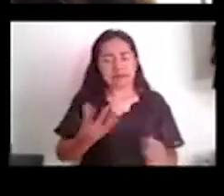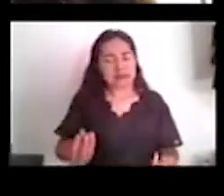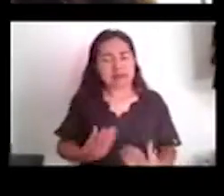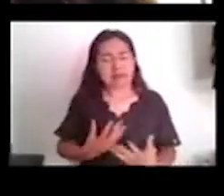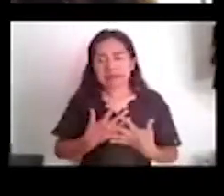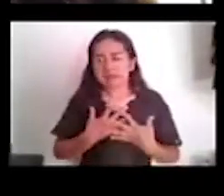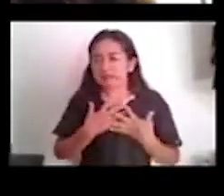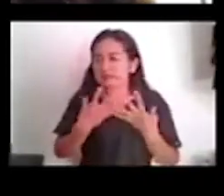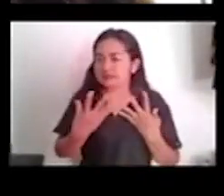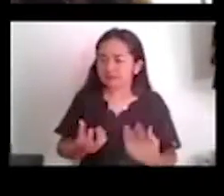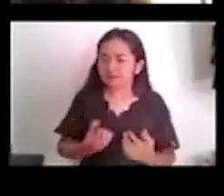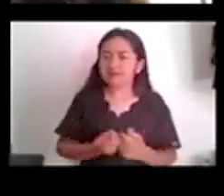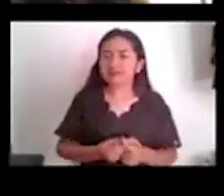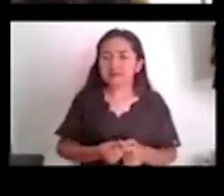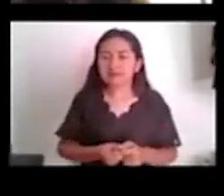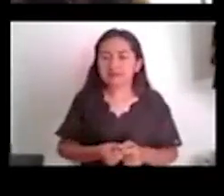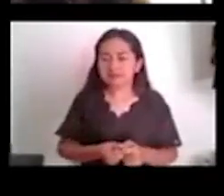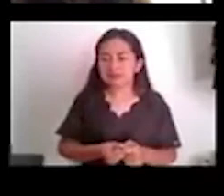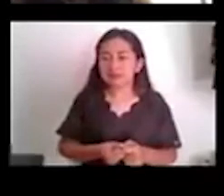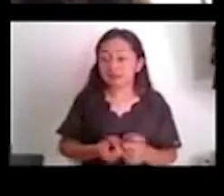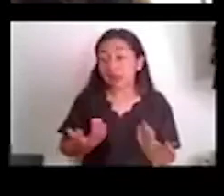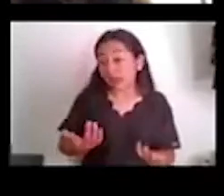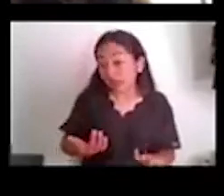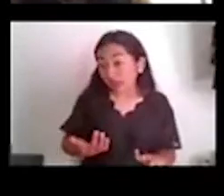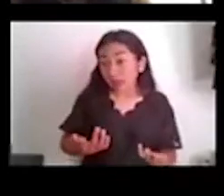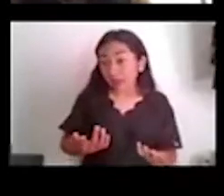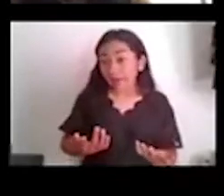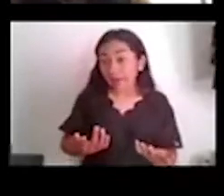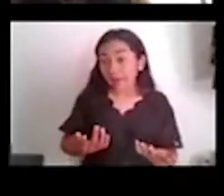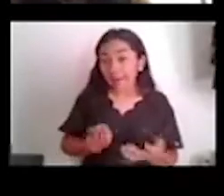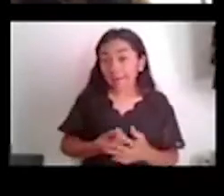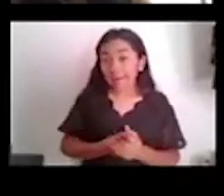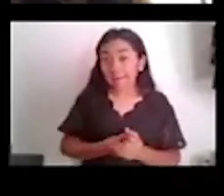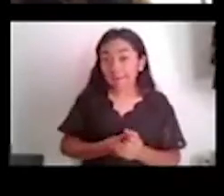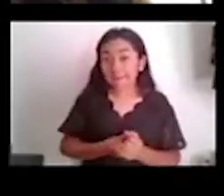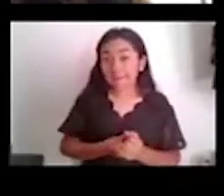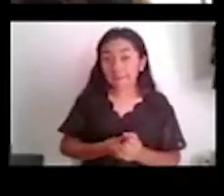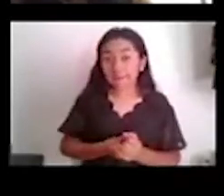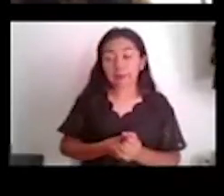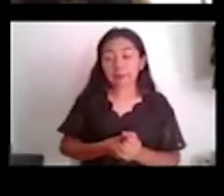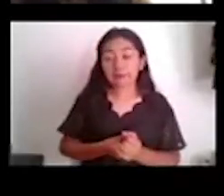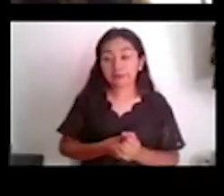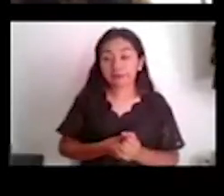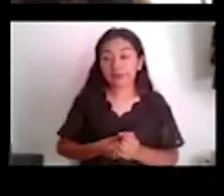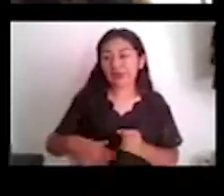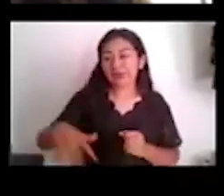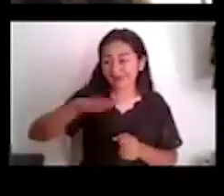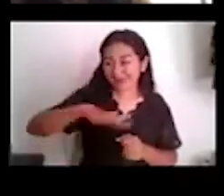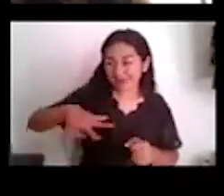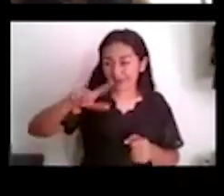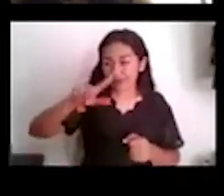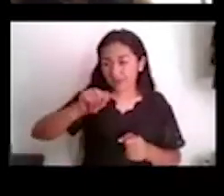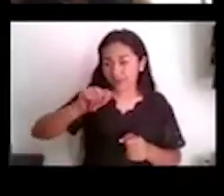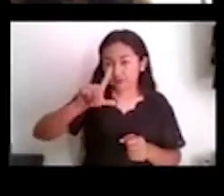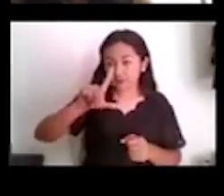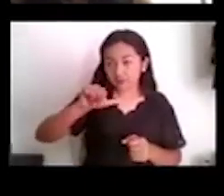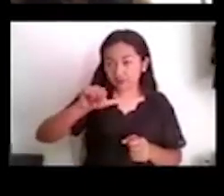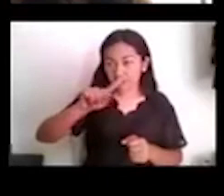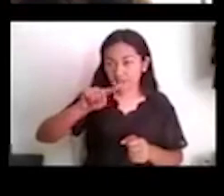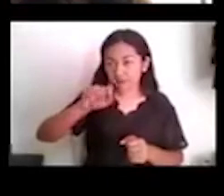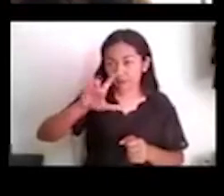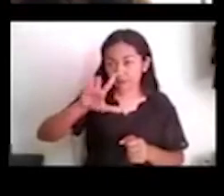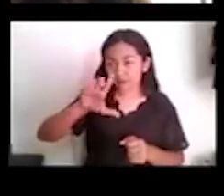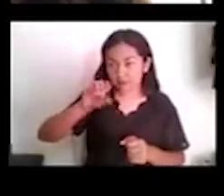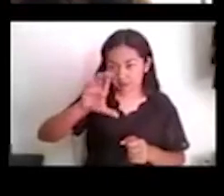No hay tanto conocimiento de esta parte tlatelolca por parte de los que no